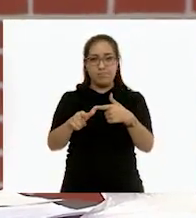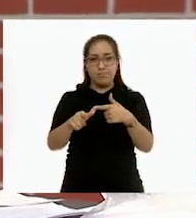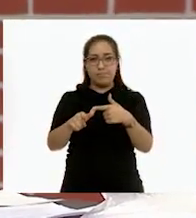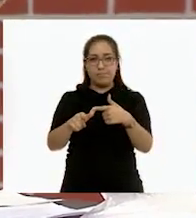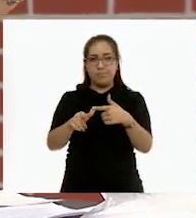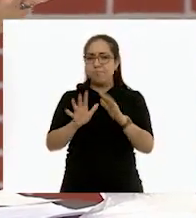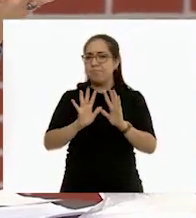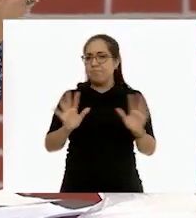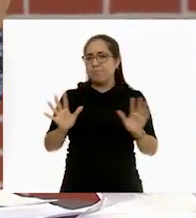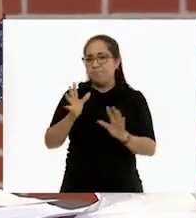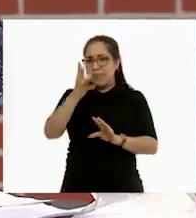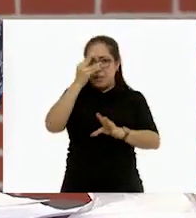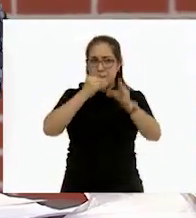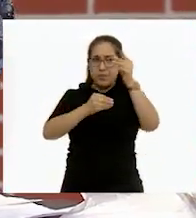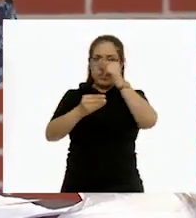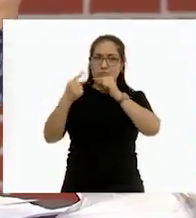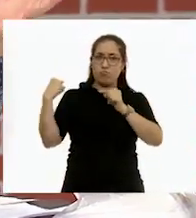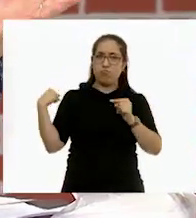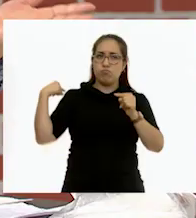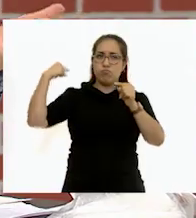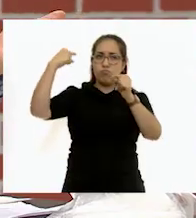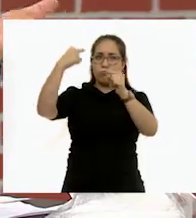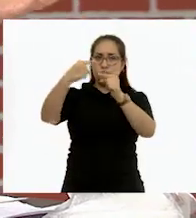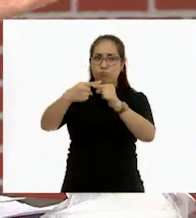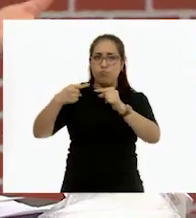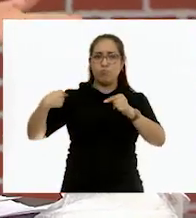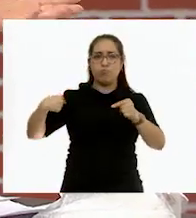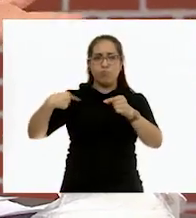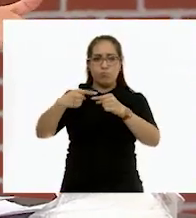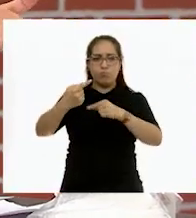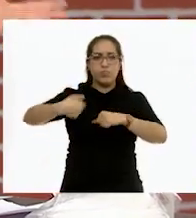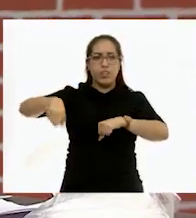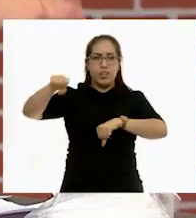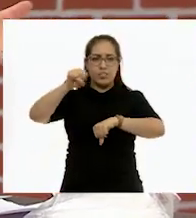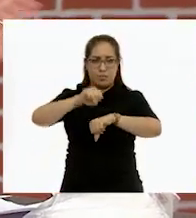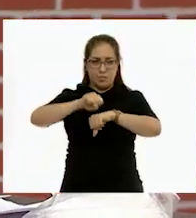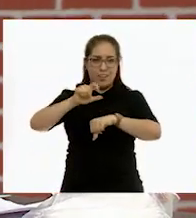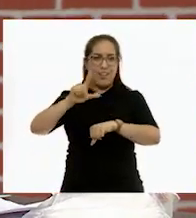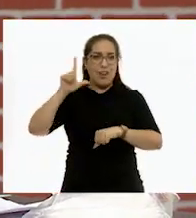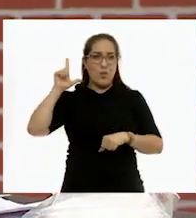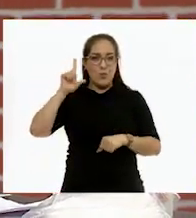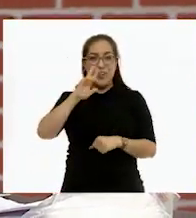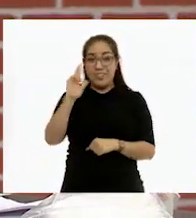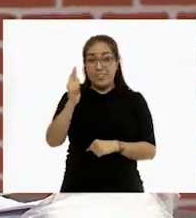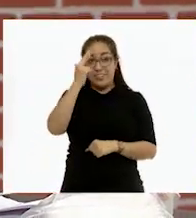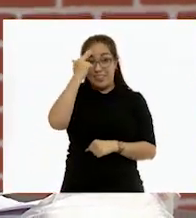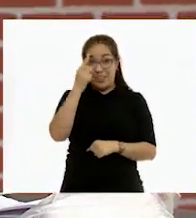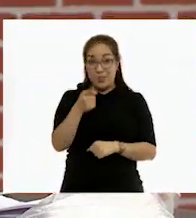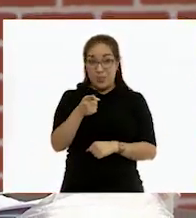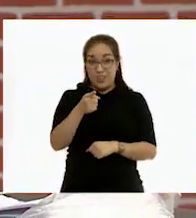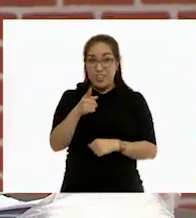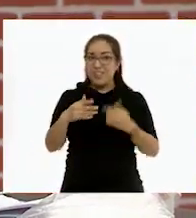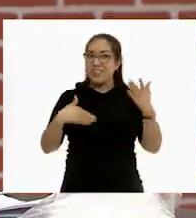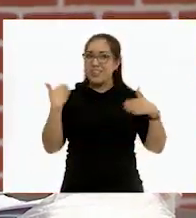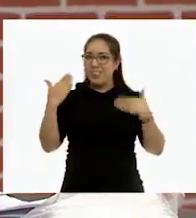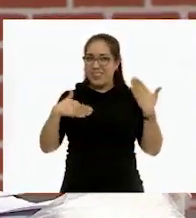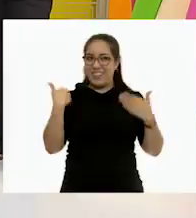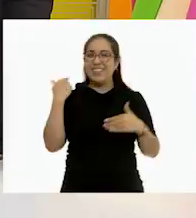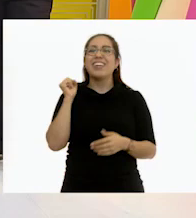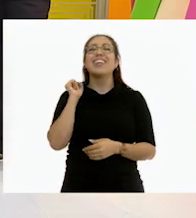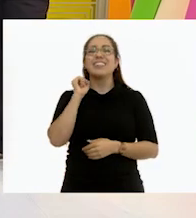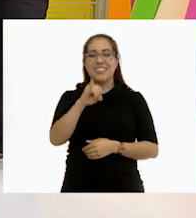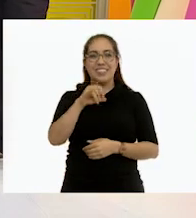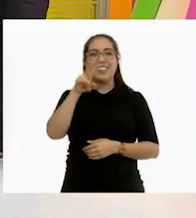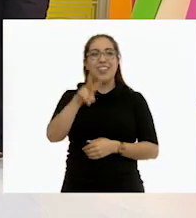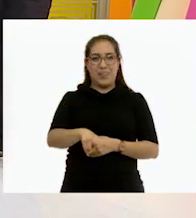los aprendizajes que hemos visto a lo largo de la semana, de la sesión de lunes. ¿La recuerdas? Yo sí, porque te divertiste mucho. Sí,